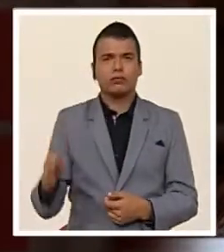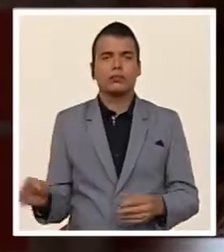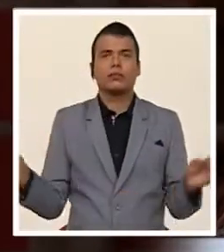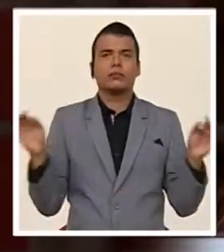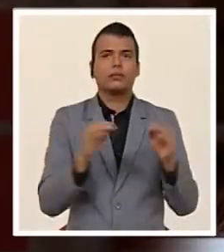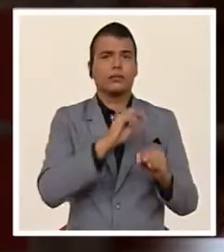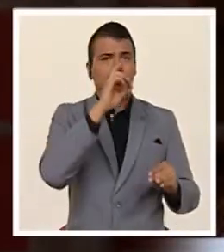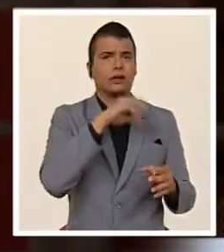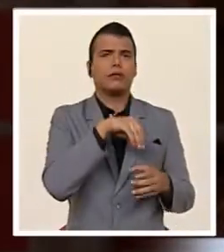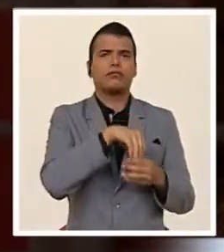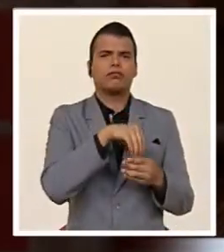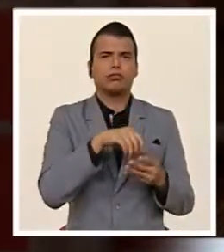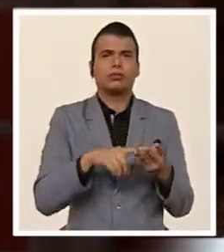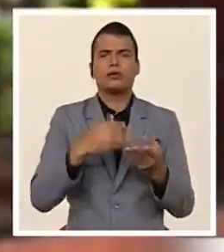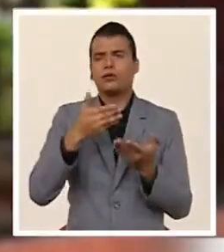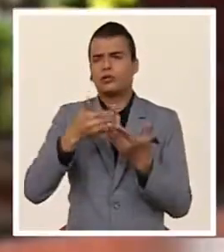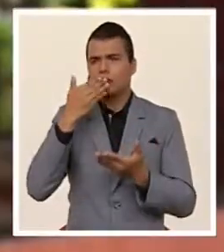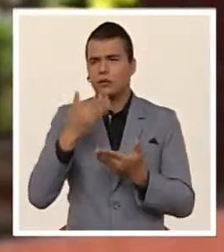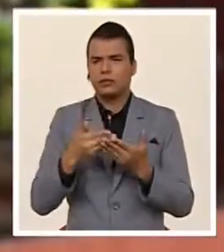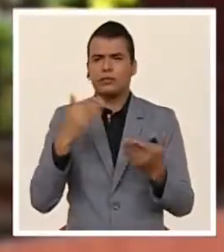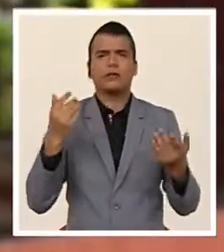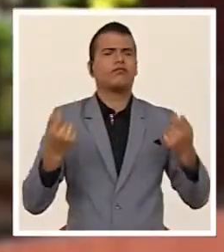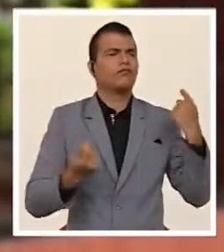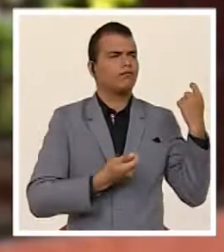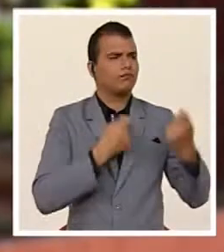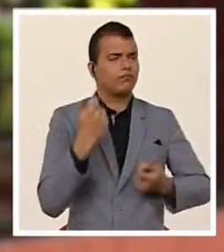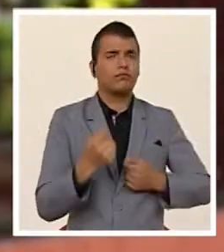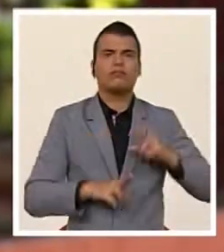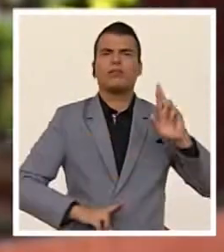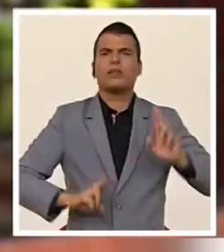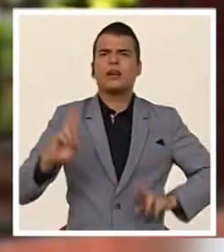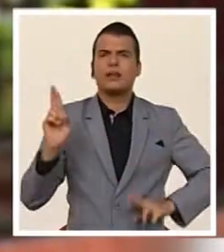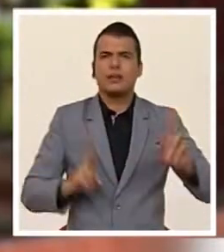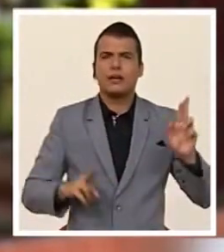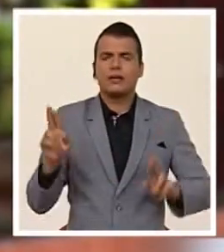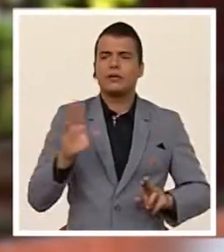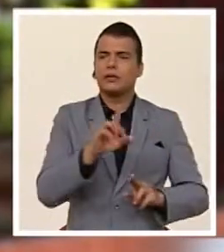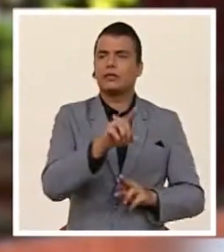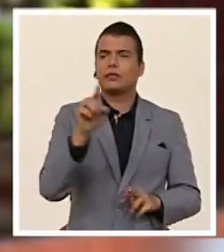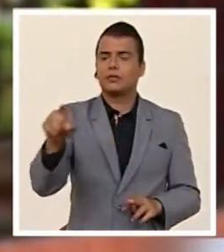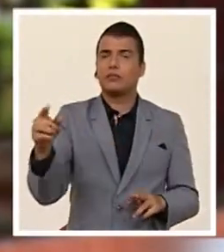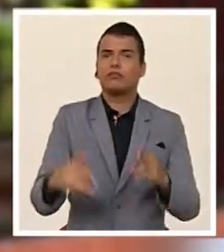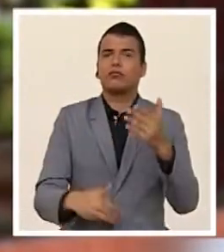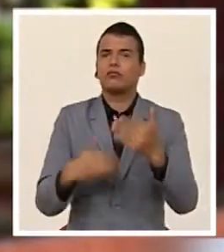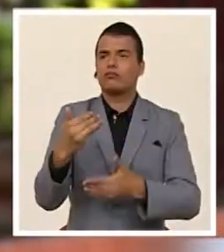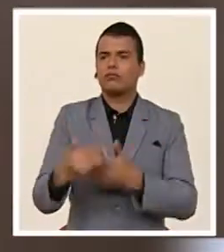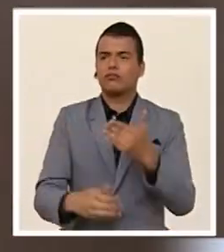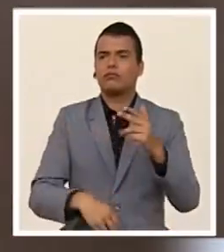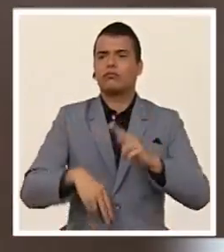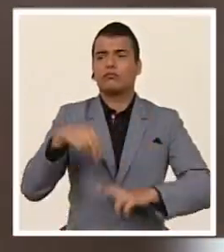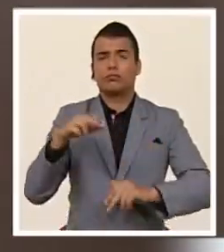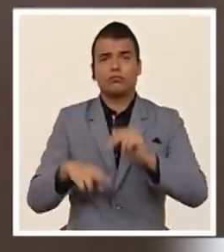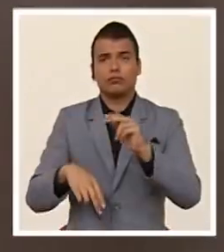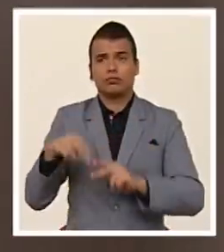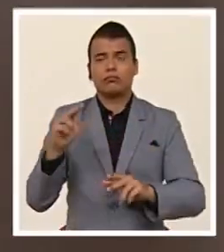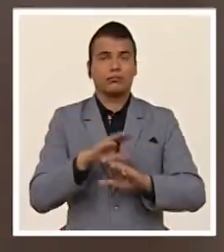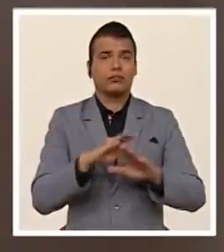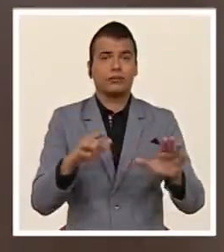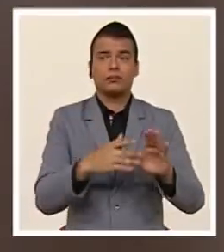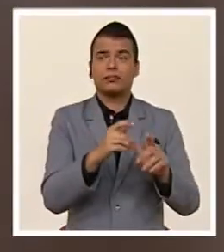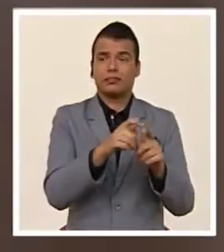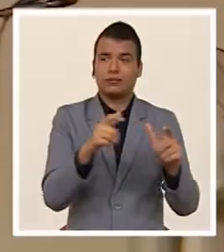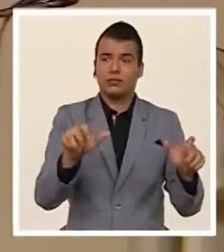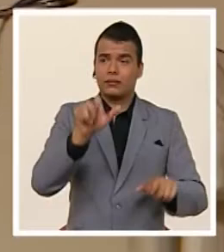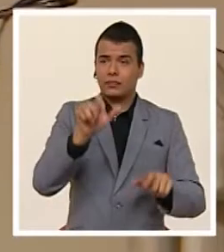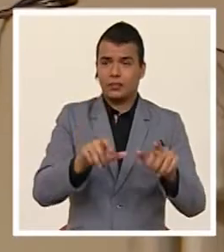lechona sancocho os dejan muchas rifas y colocaron las fueron colocando las columnas como ellos miles de